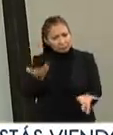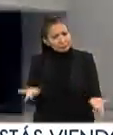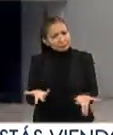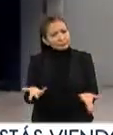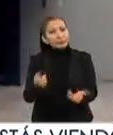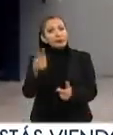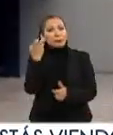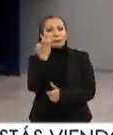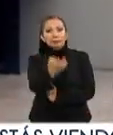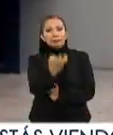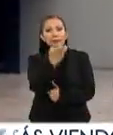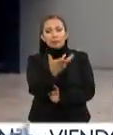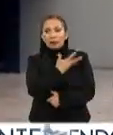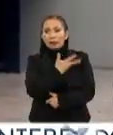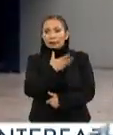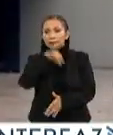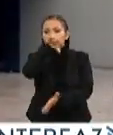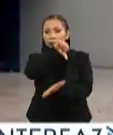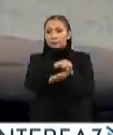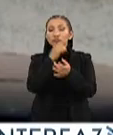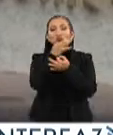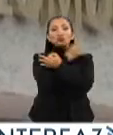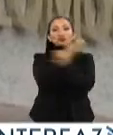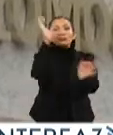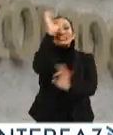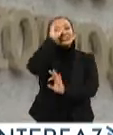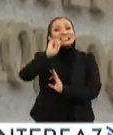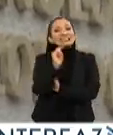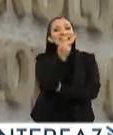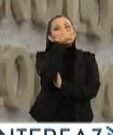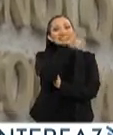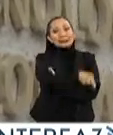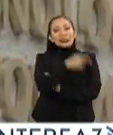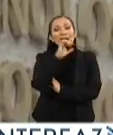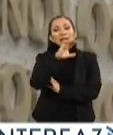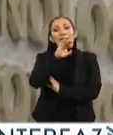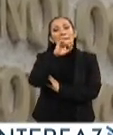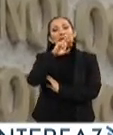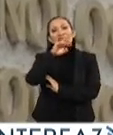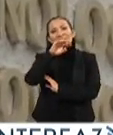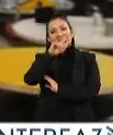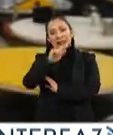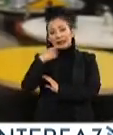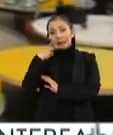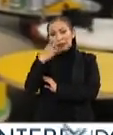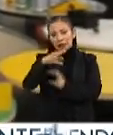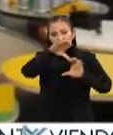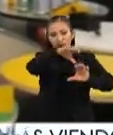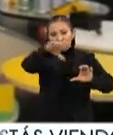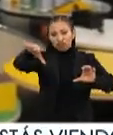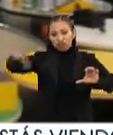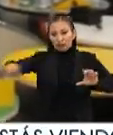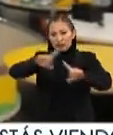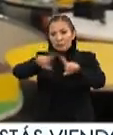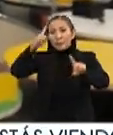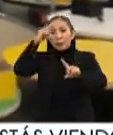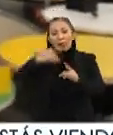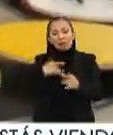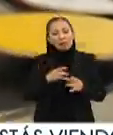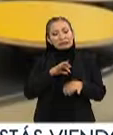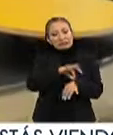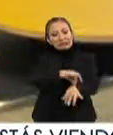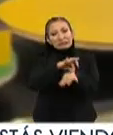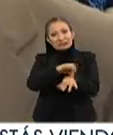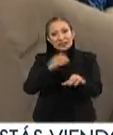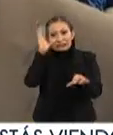tecnología. Para ello, cuenta con el Centro de Difusión de Ciencia y Tecnología, CEDICIT, integrado por 3 plataformas diferentes para vivir la